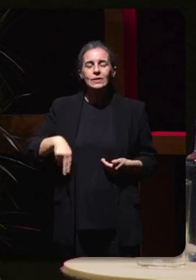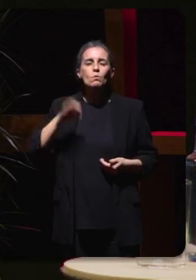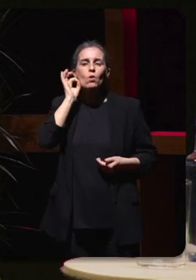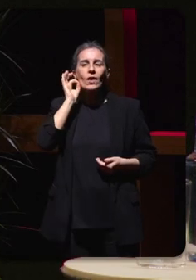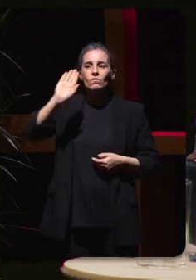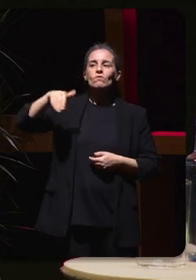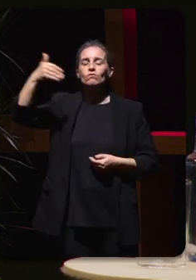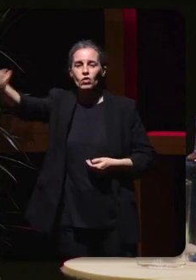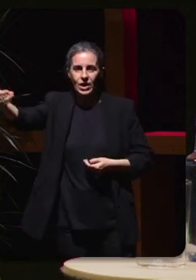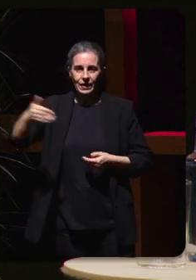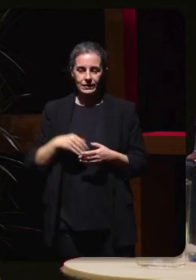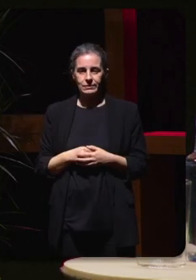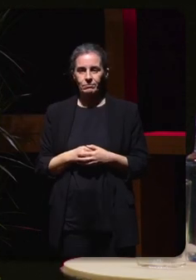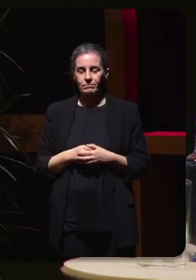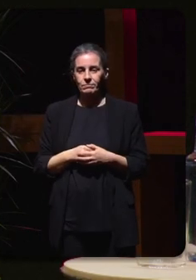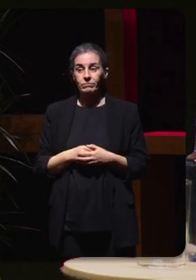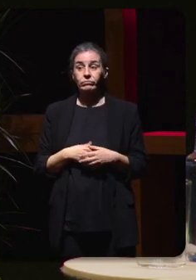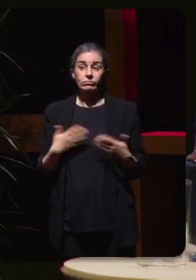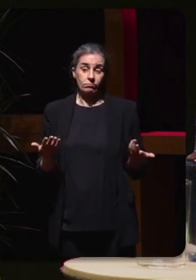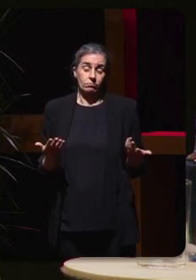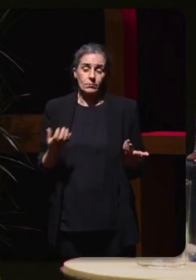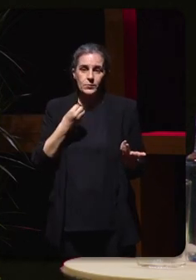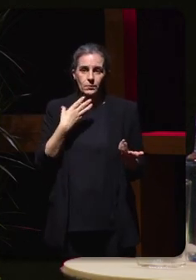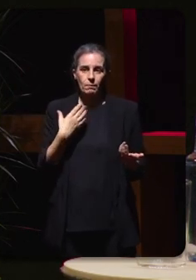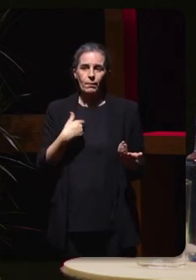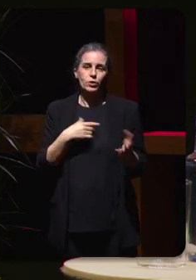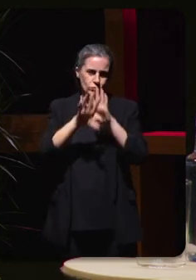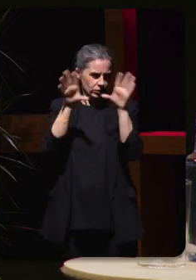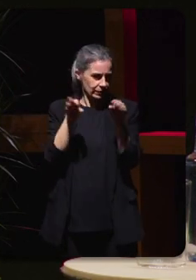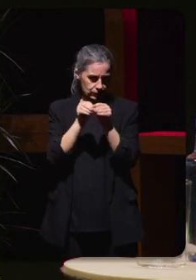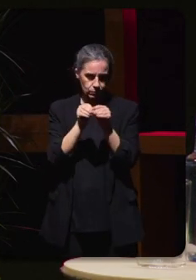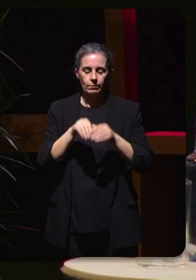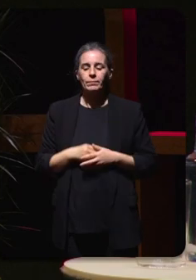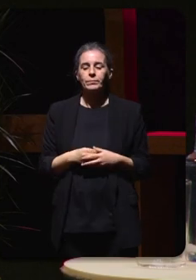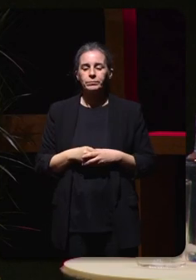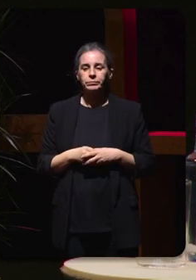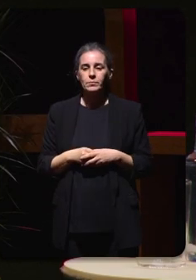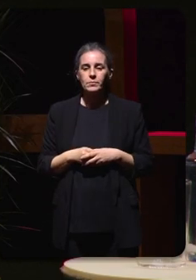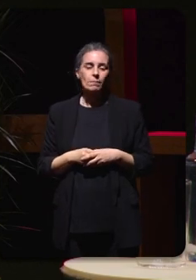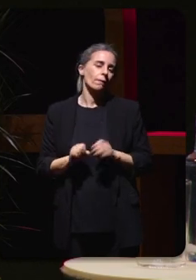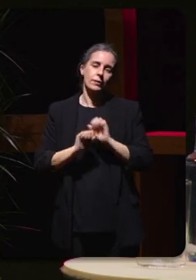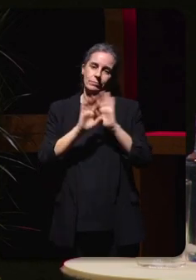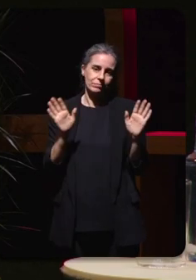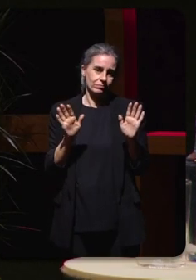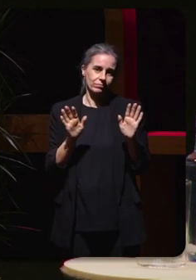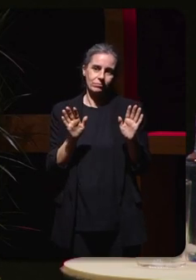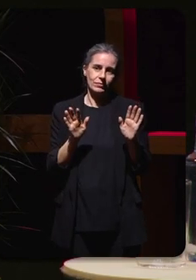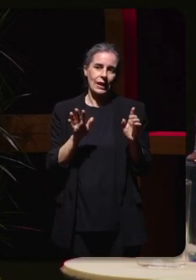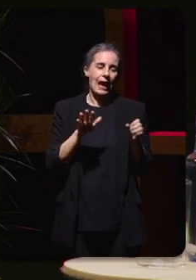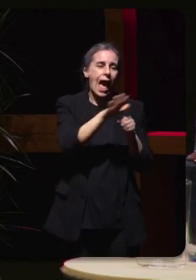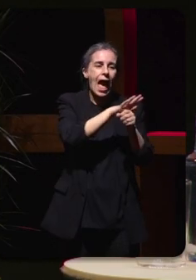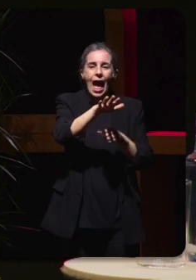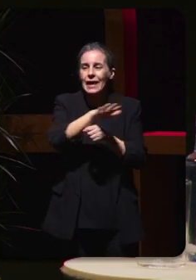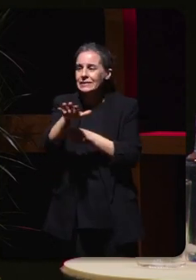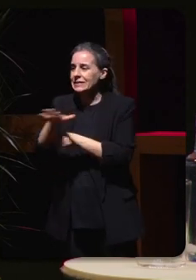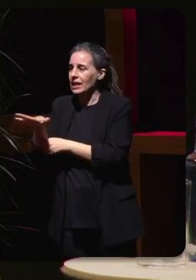fuera? ¿No? Y entonces, pues, bueno, vamos a resumirlo. Evidentemente, muchísimos escenarios